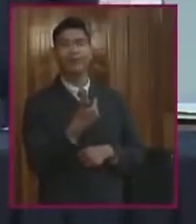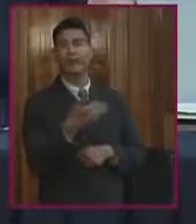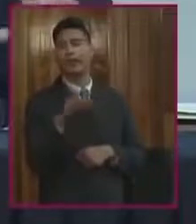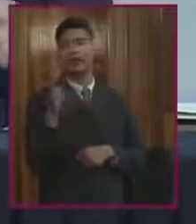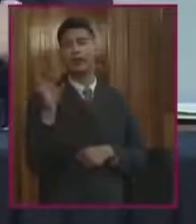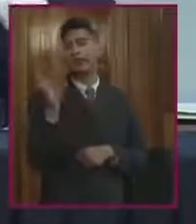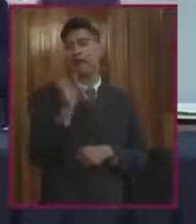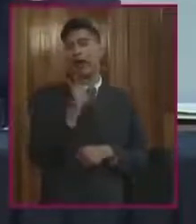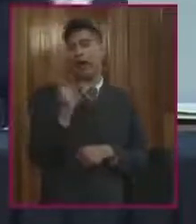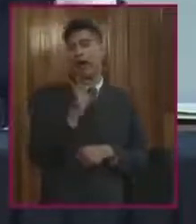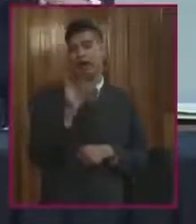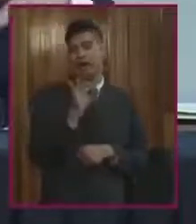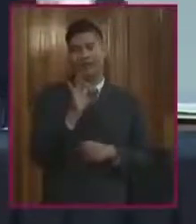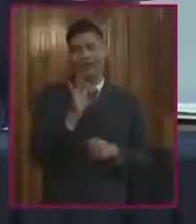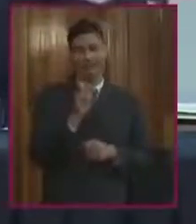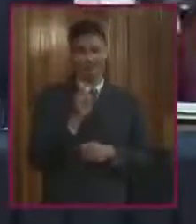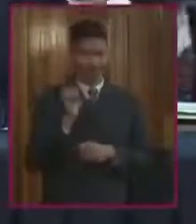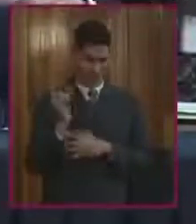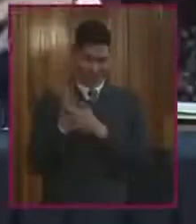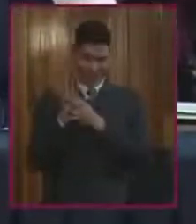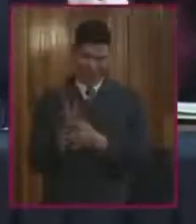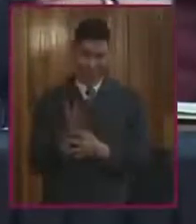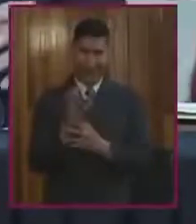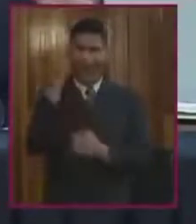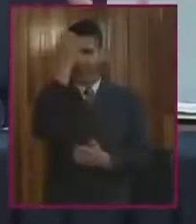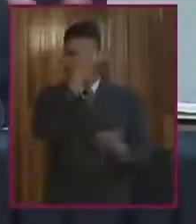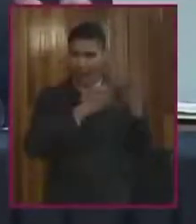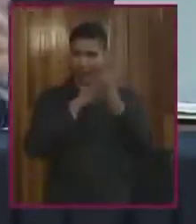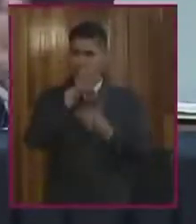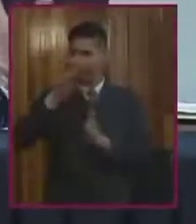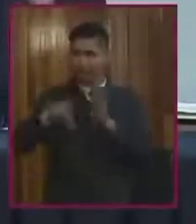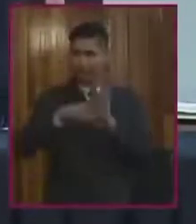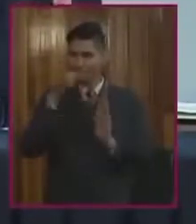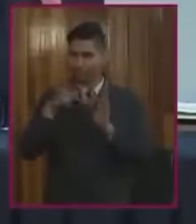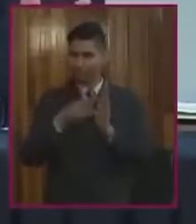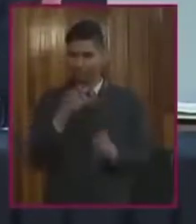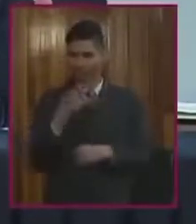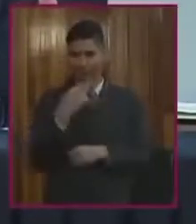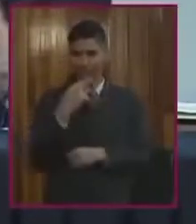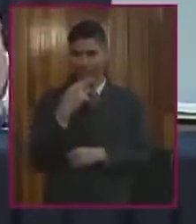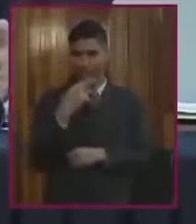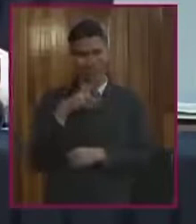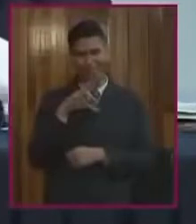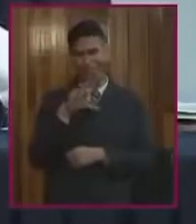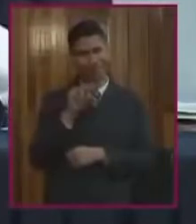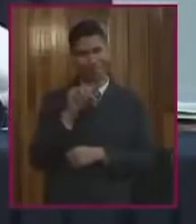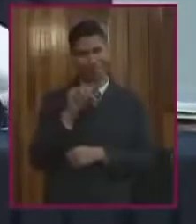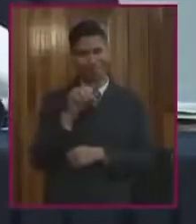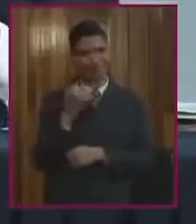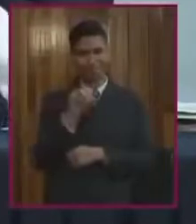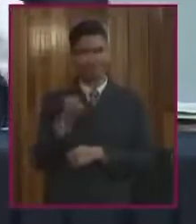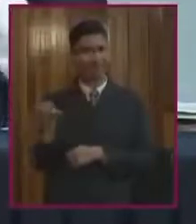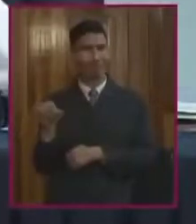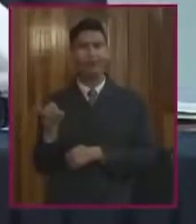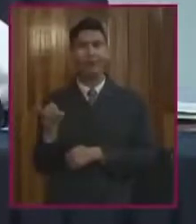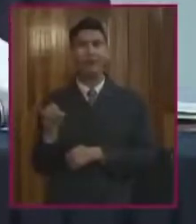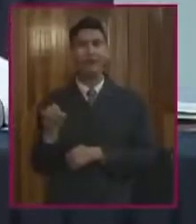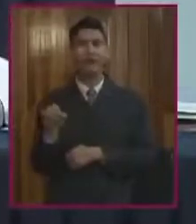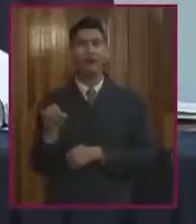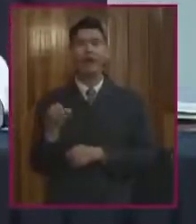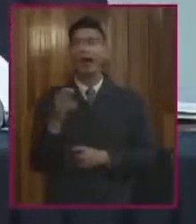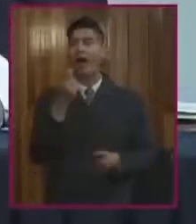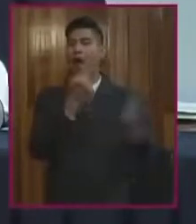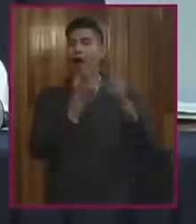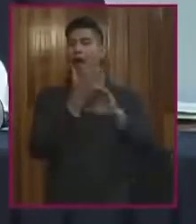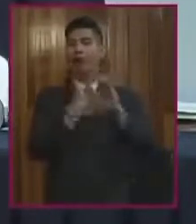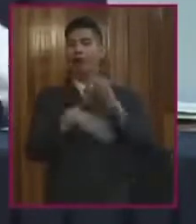plantea que hay que repetir exámenes o tipos de evaluación de ranqueos, y eso no aparece en el documento en ningún lado. Hay cuestiones que